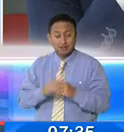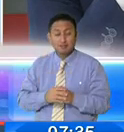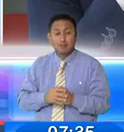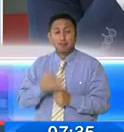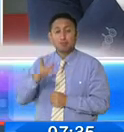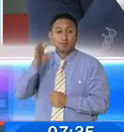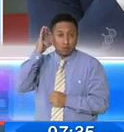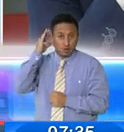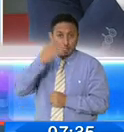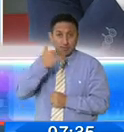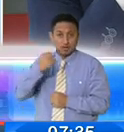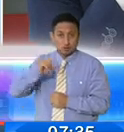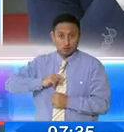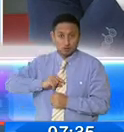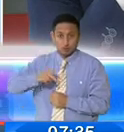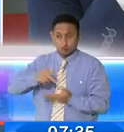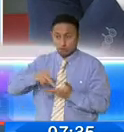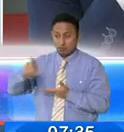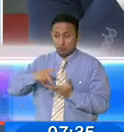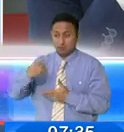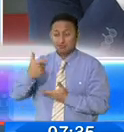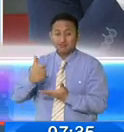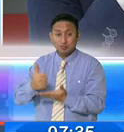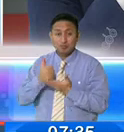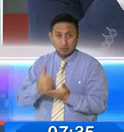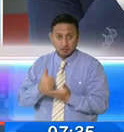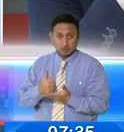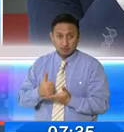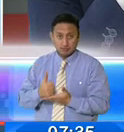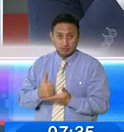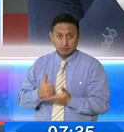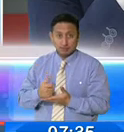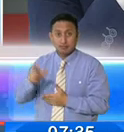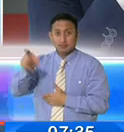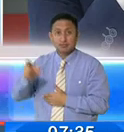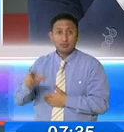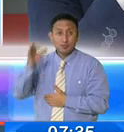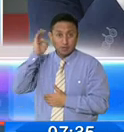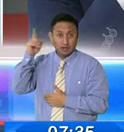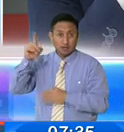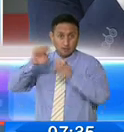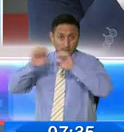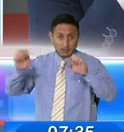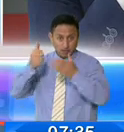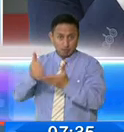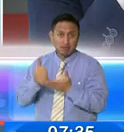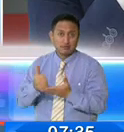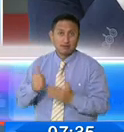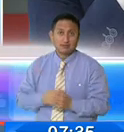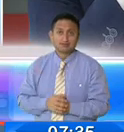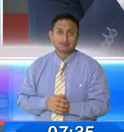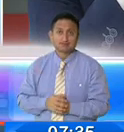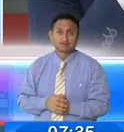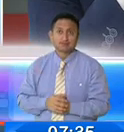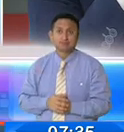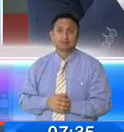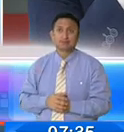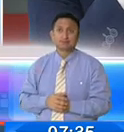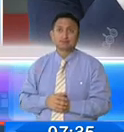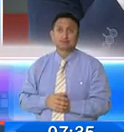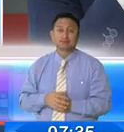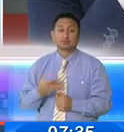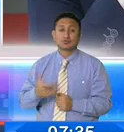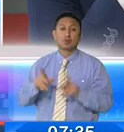mujeres porque se va a beneficiar tanto la trabajadora como la empresa. Vamos a compartir los permisos